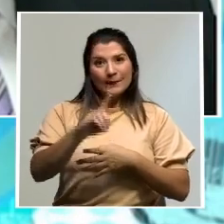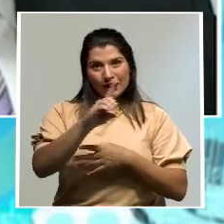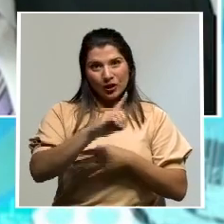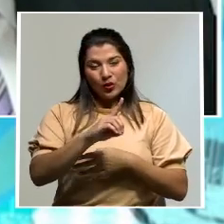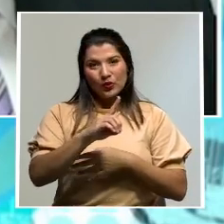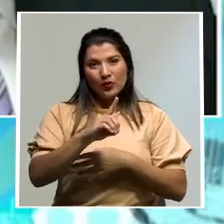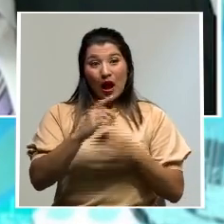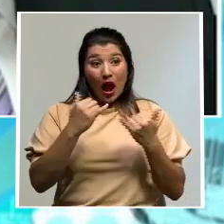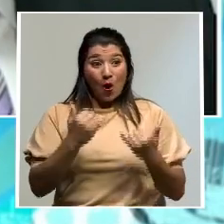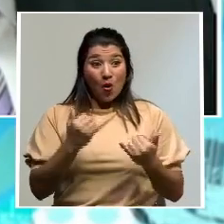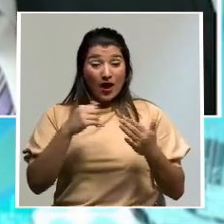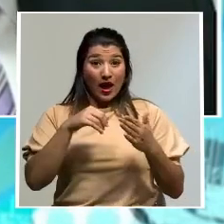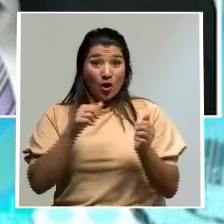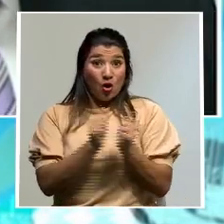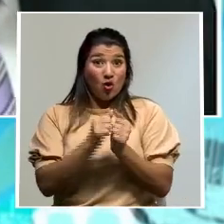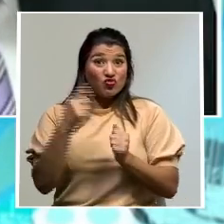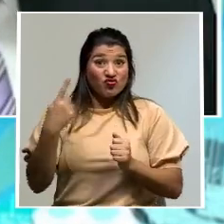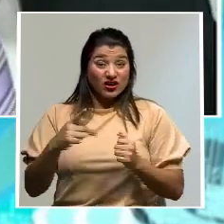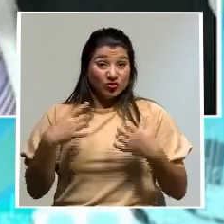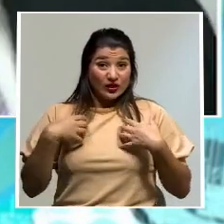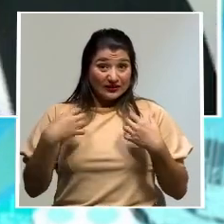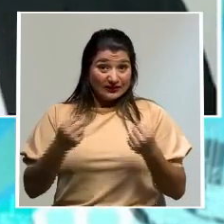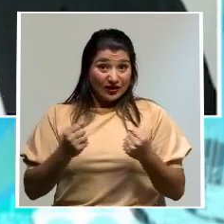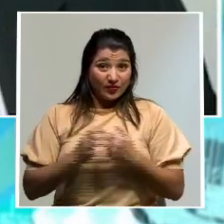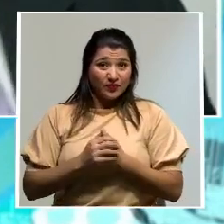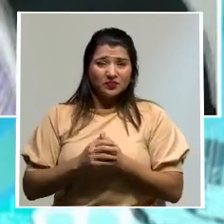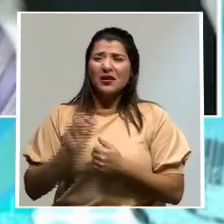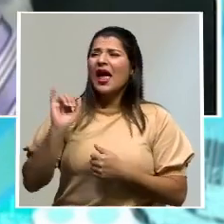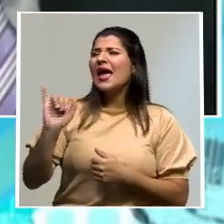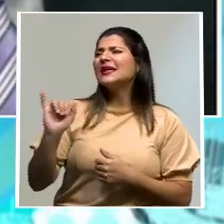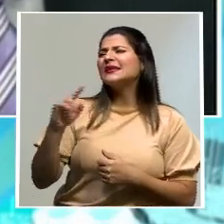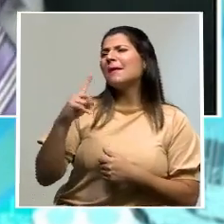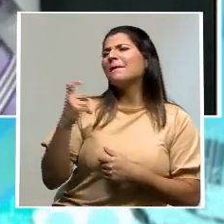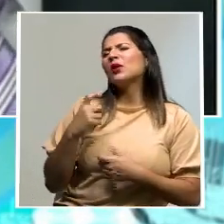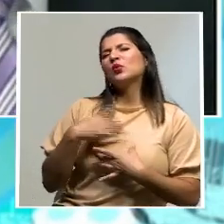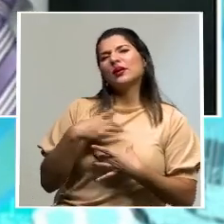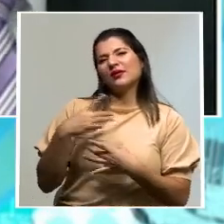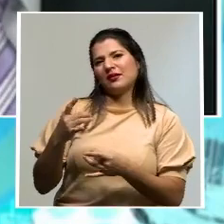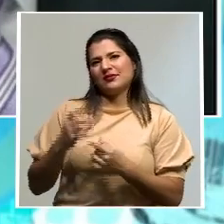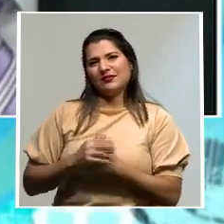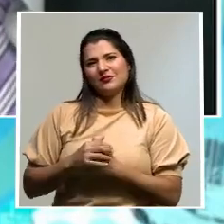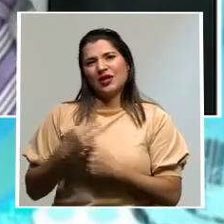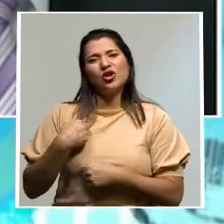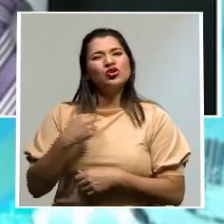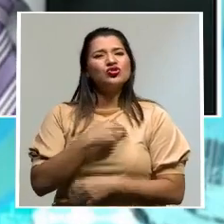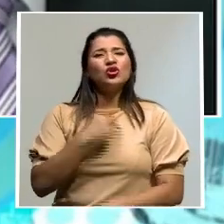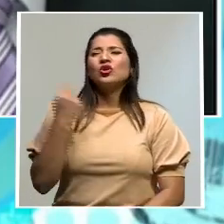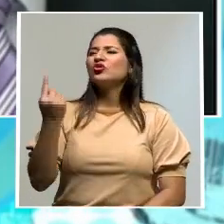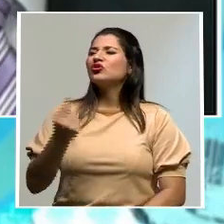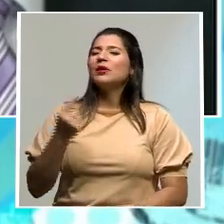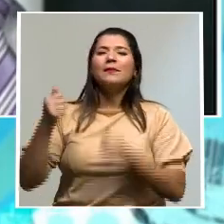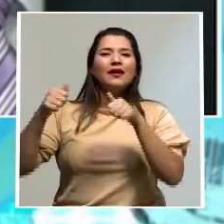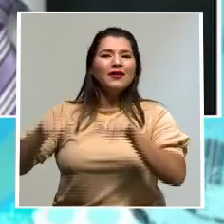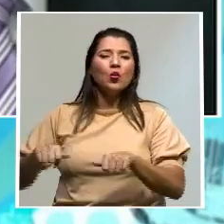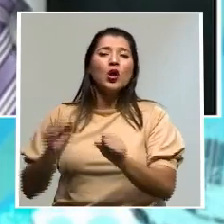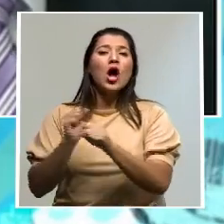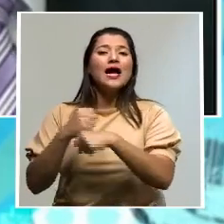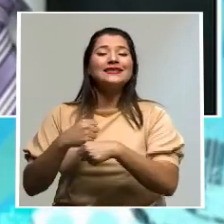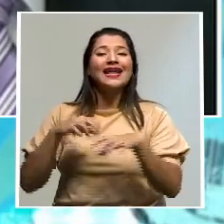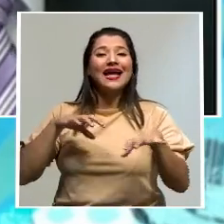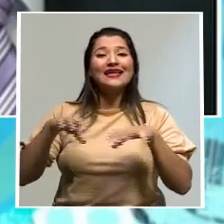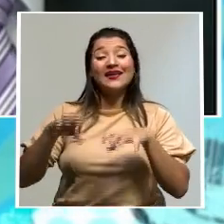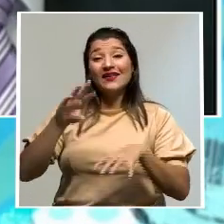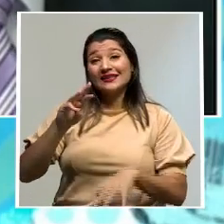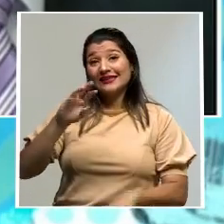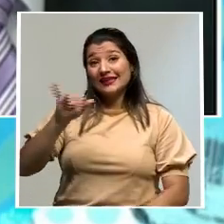las bases? Esa es la pregunta más que interesante. Nosotros siempre estuvimos de acuerdo en que se hiciera el 6 de junio,